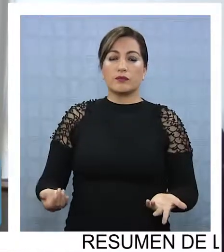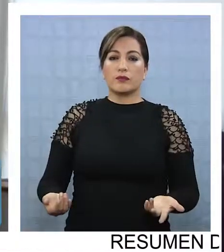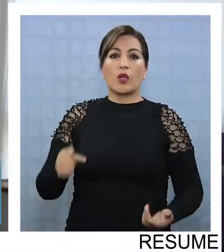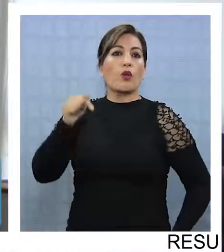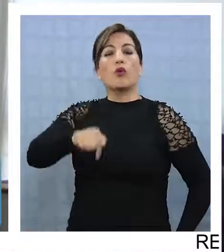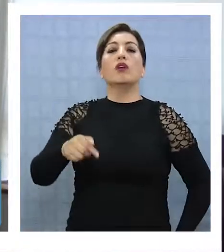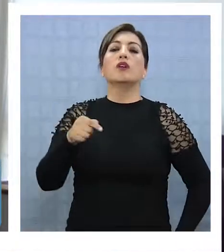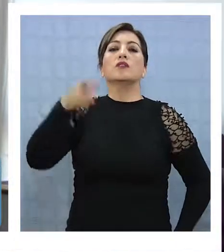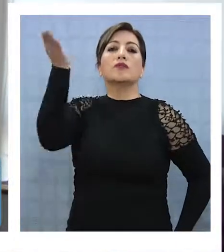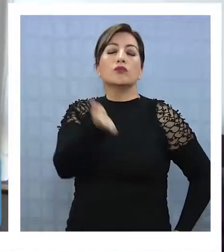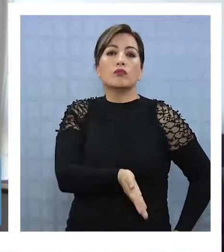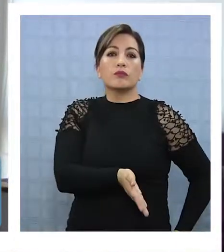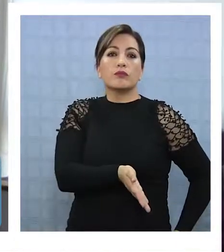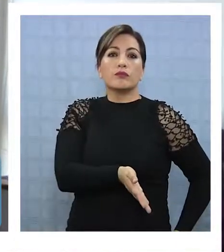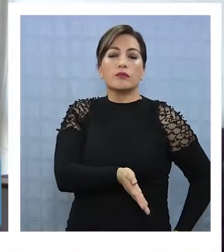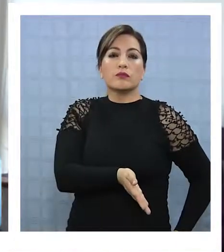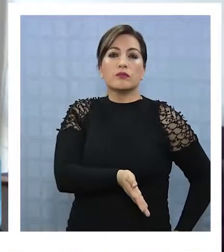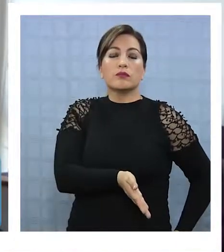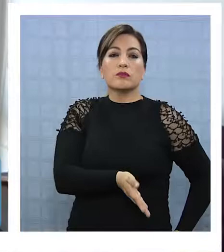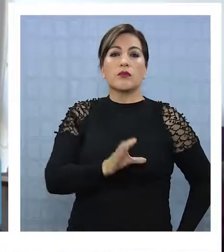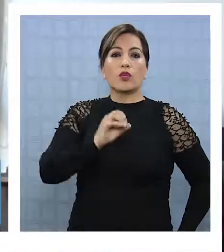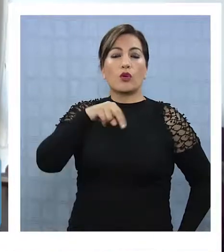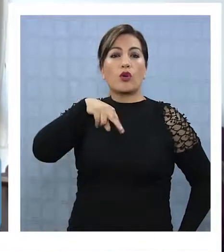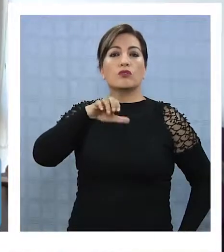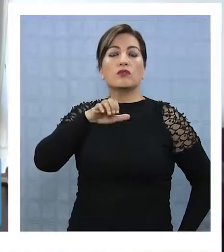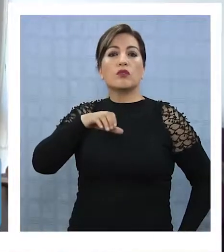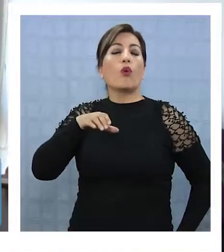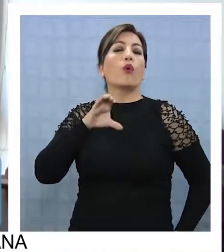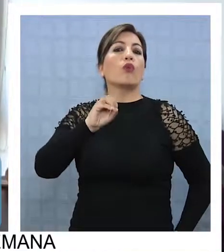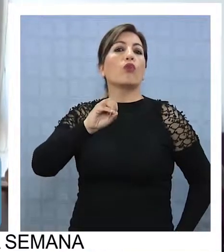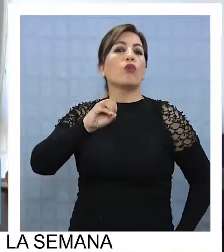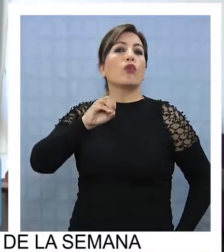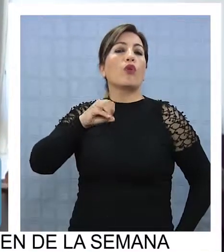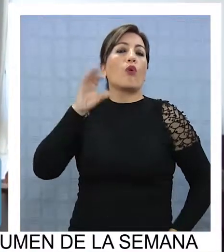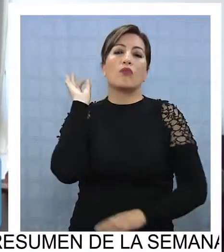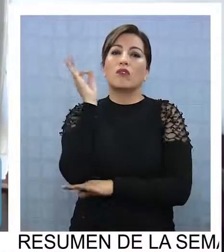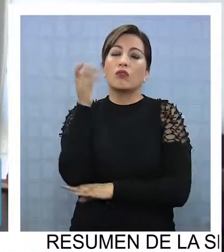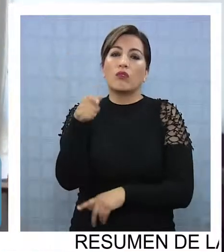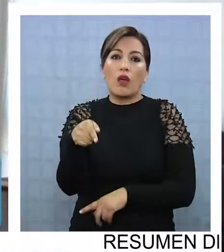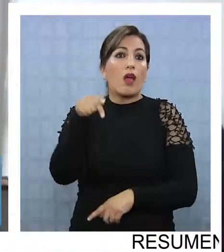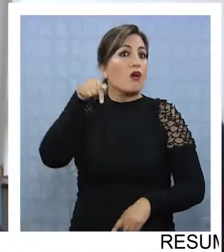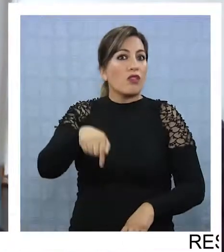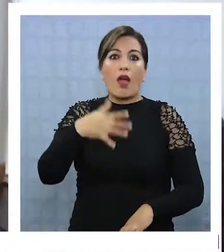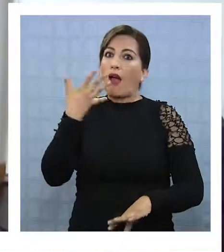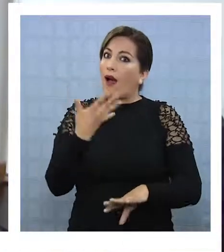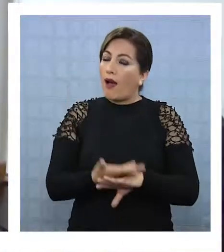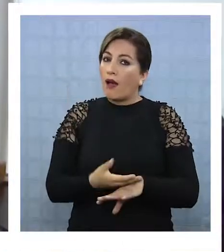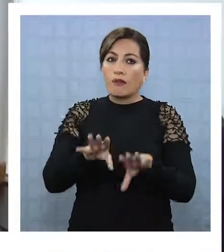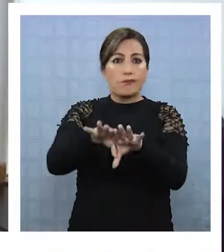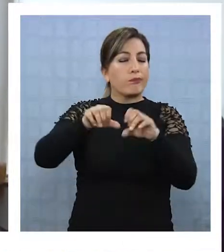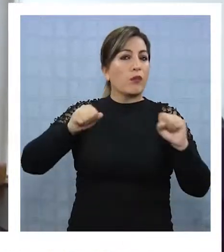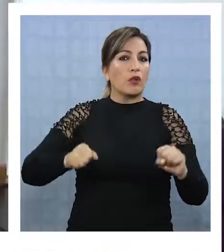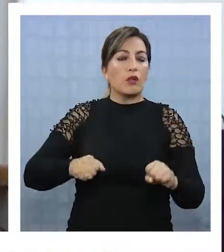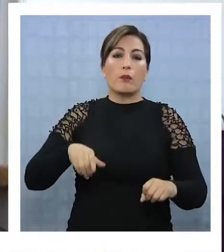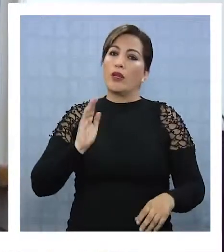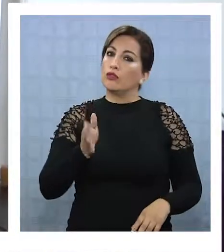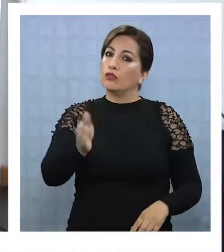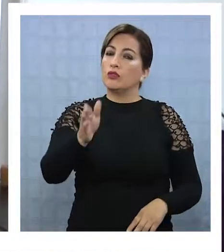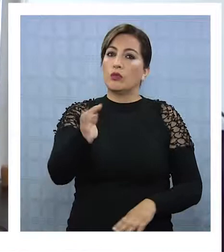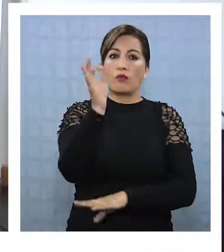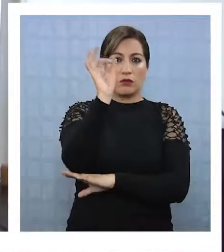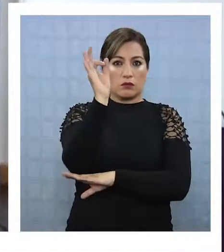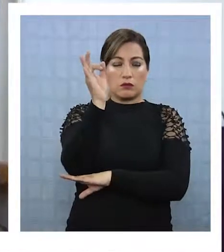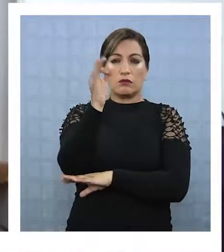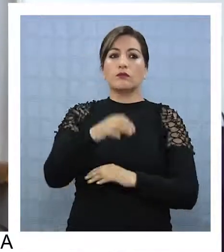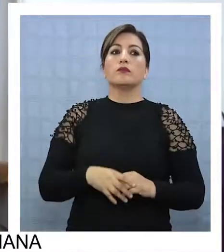articular. Hoy día se suspende un consejo regional sin el argumento legal suficiente, porque hoy día había quórum suficiente para poder